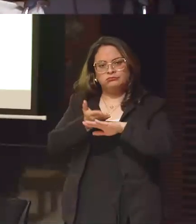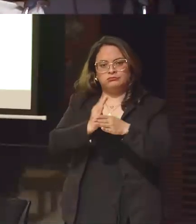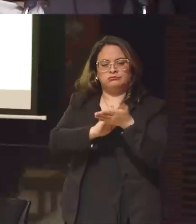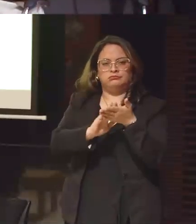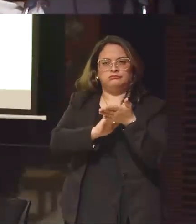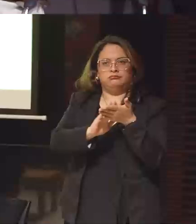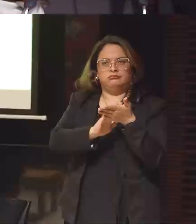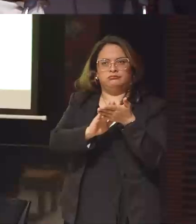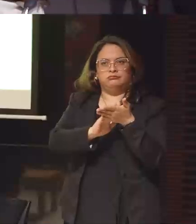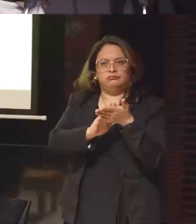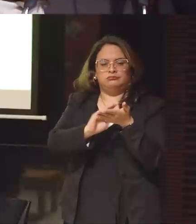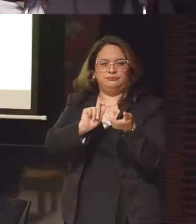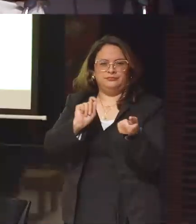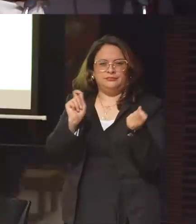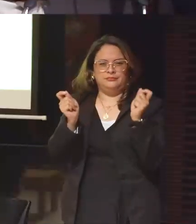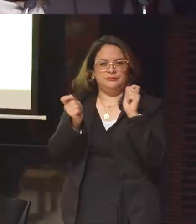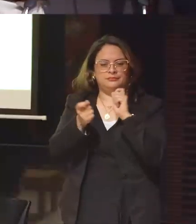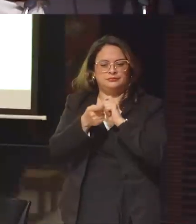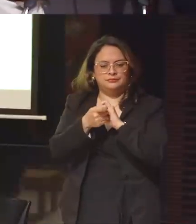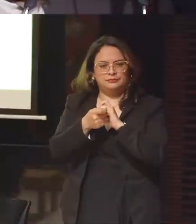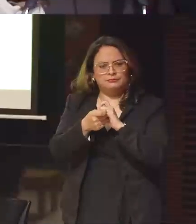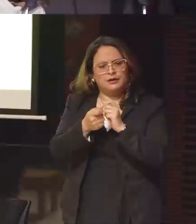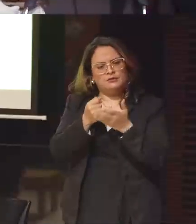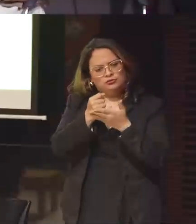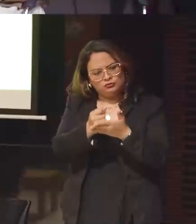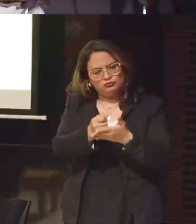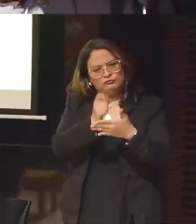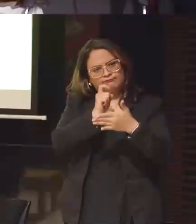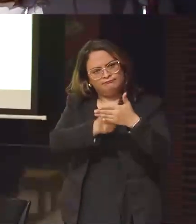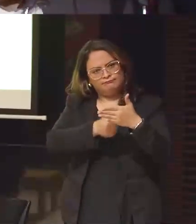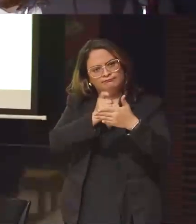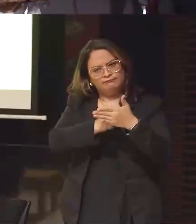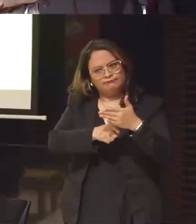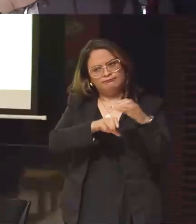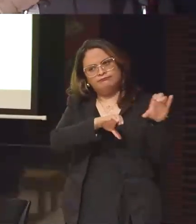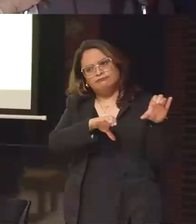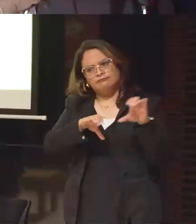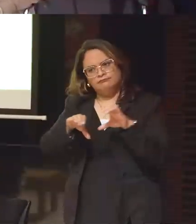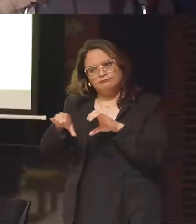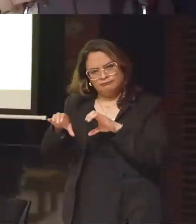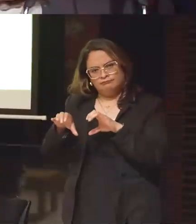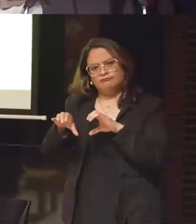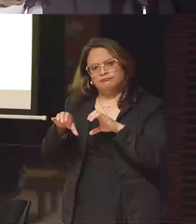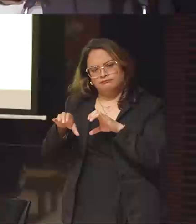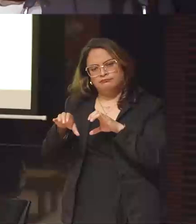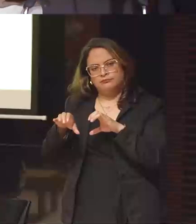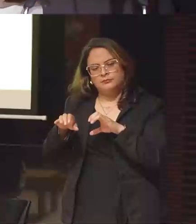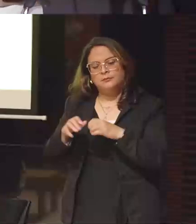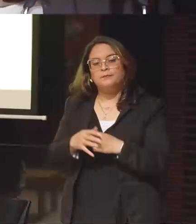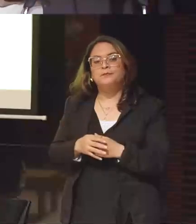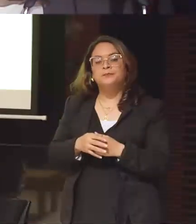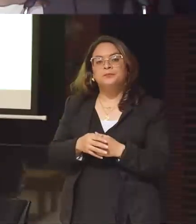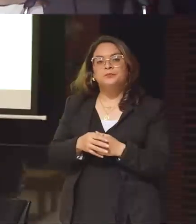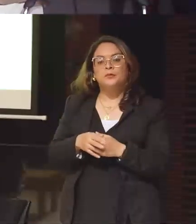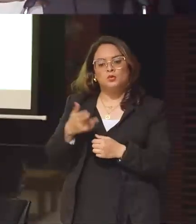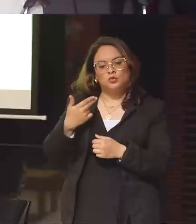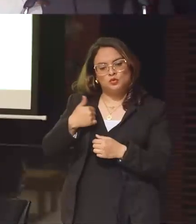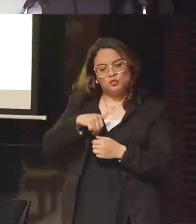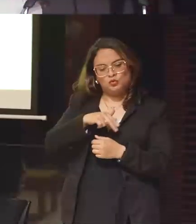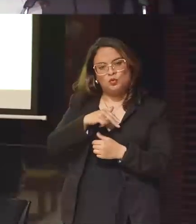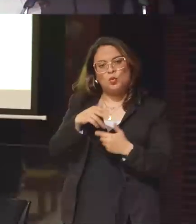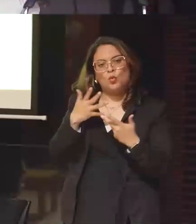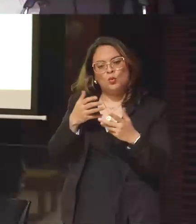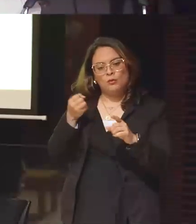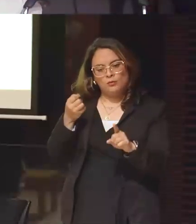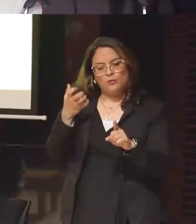cambios, cosas que generan cambios en el comportamiento, como los notch, por ejemplo. Y una cosa clave es cómo estamos impactando y trabajando